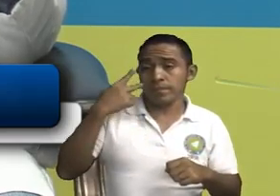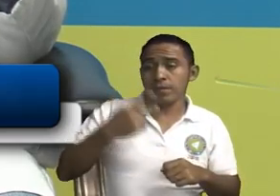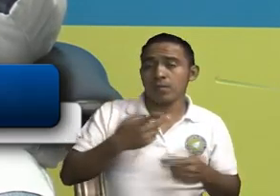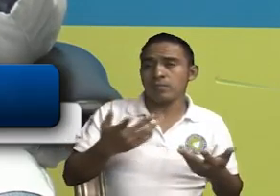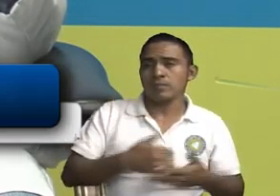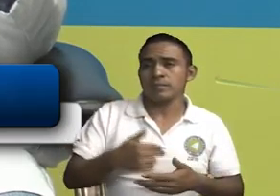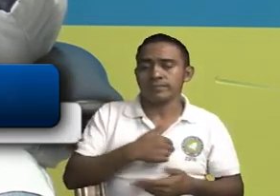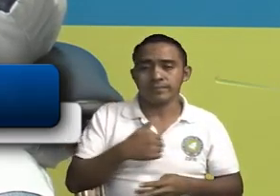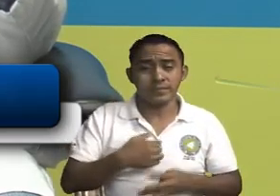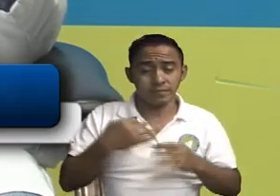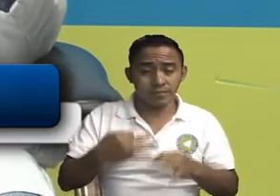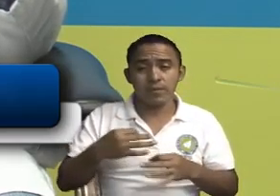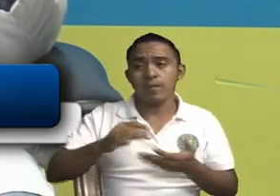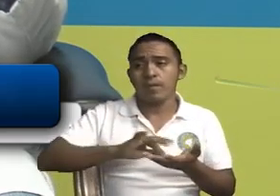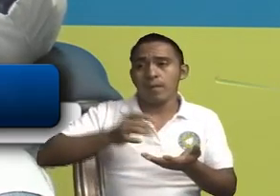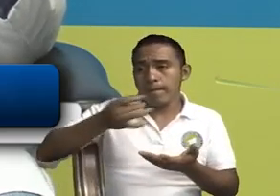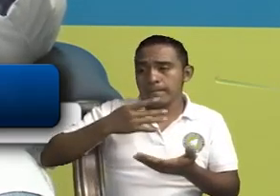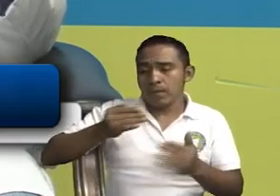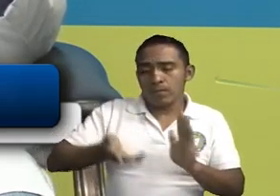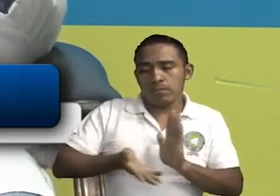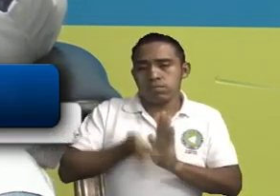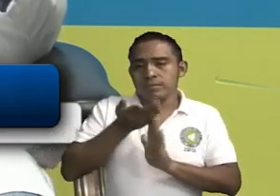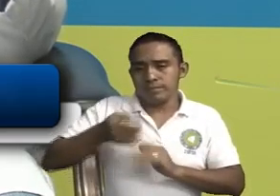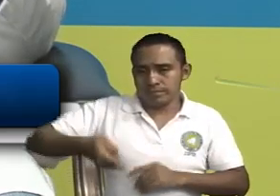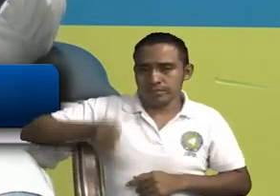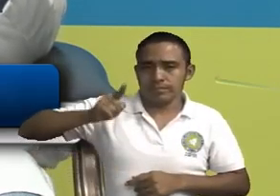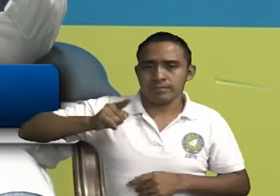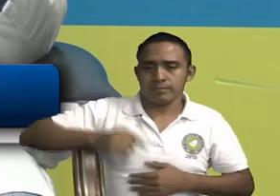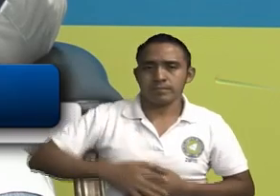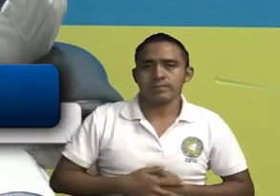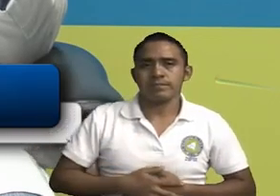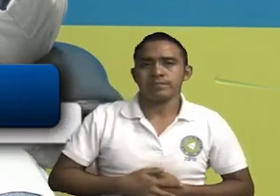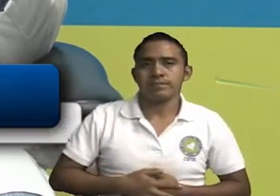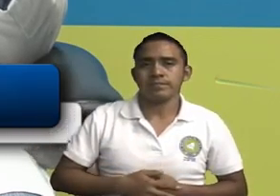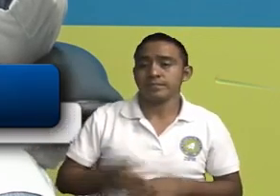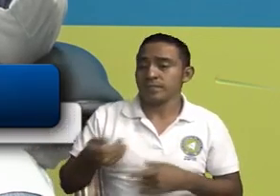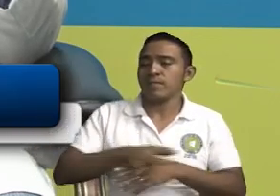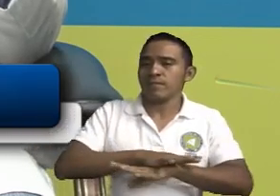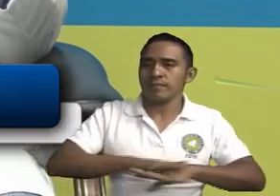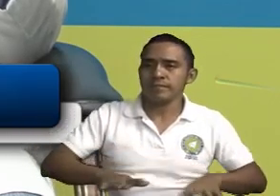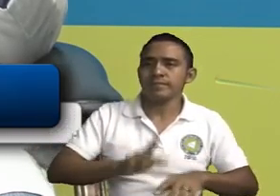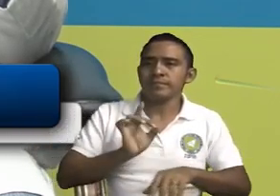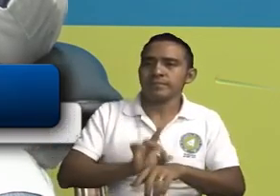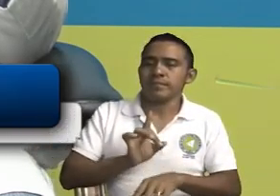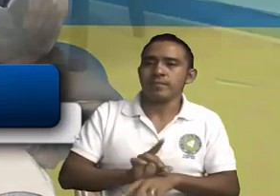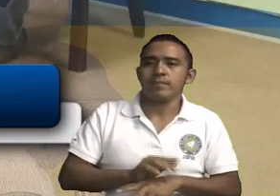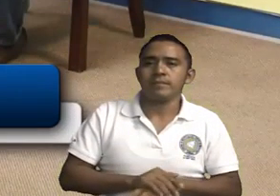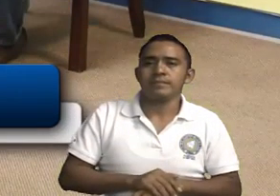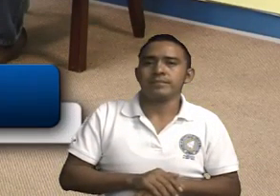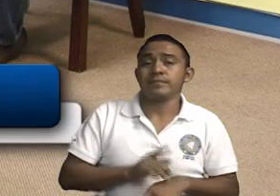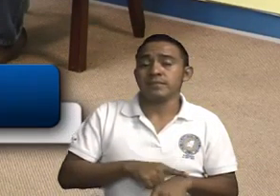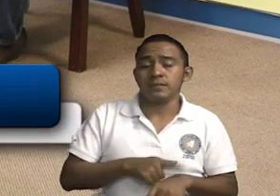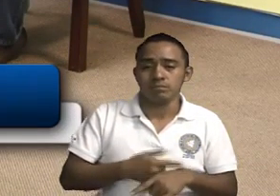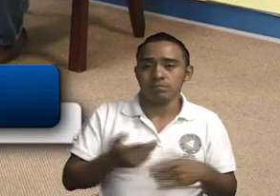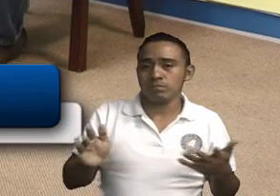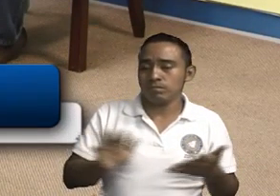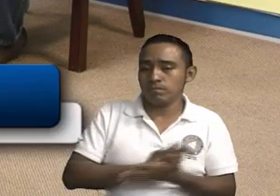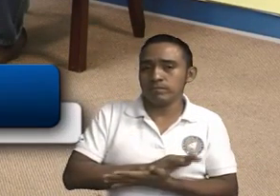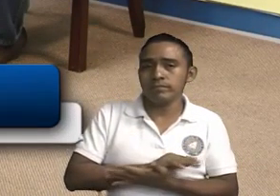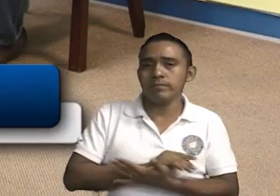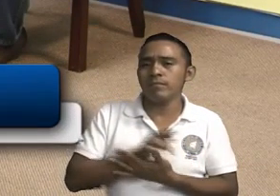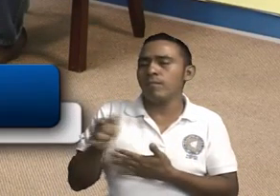utilizar medicamentos adecuados para aumentar la potencia sexual. Ya para ir concluyendo, doctor, ya el tiempo se nos agota, ¿qué